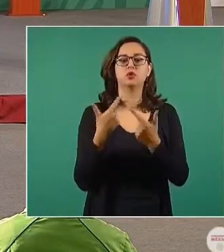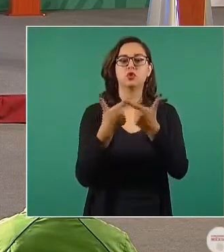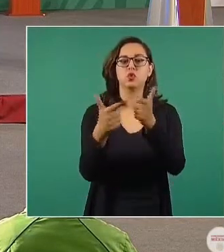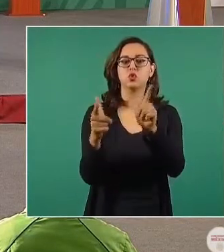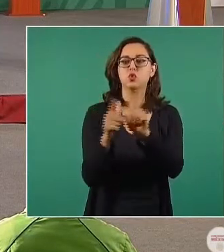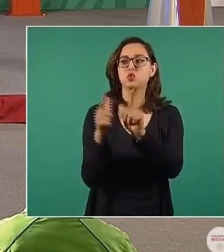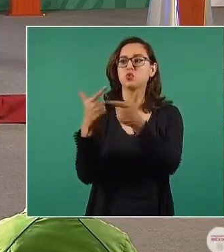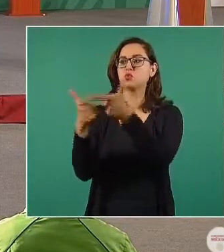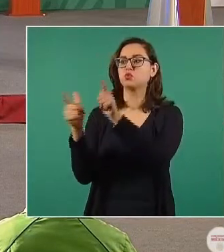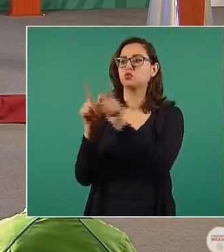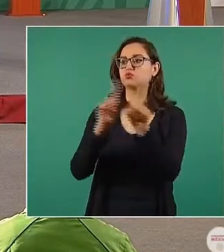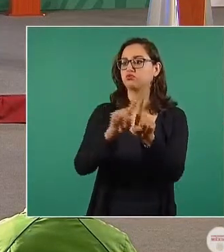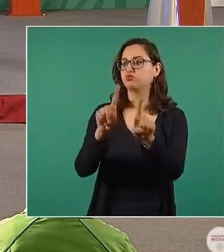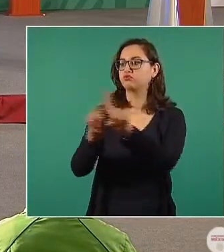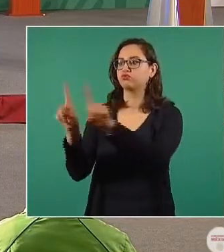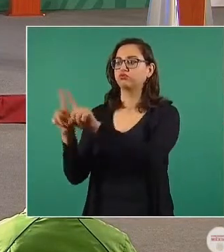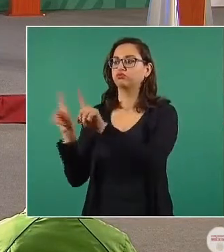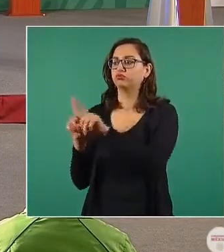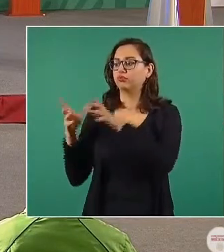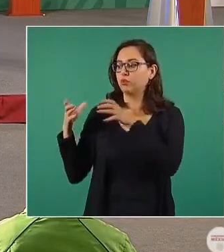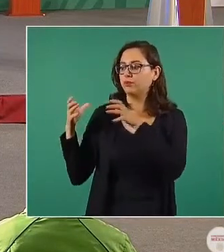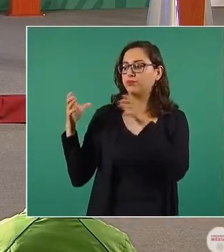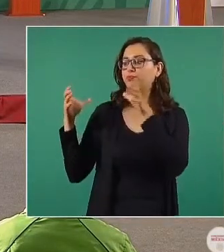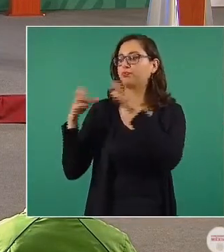Vuelve Zedillo